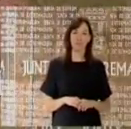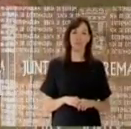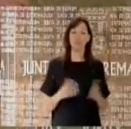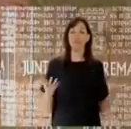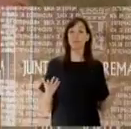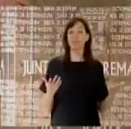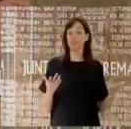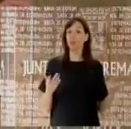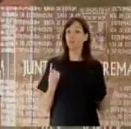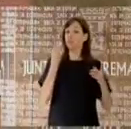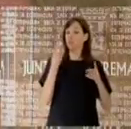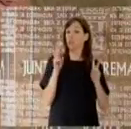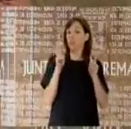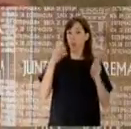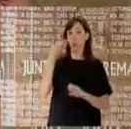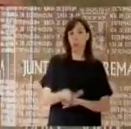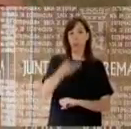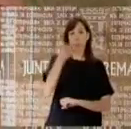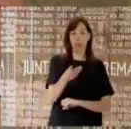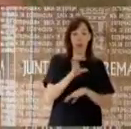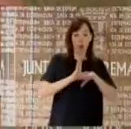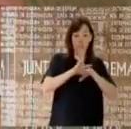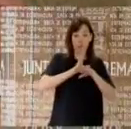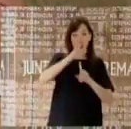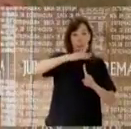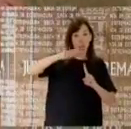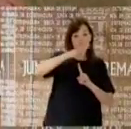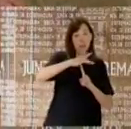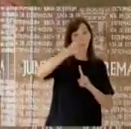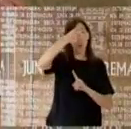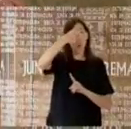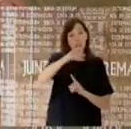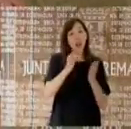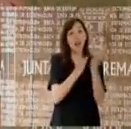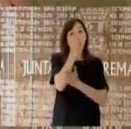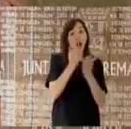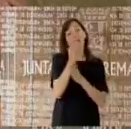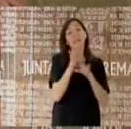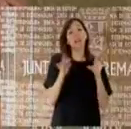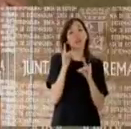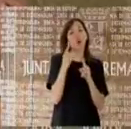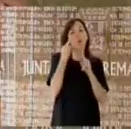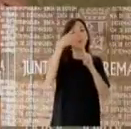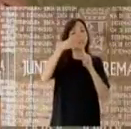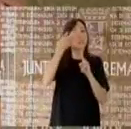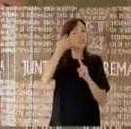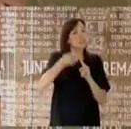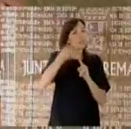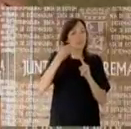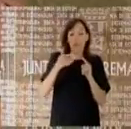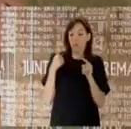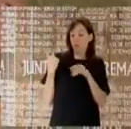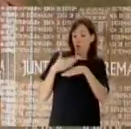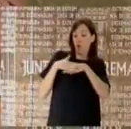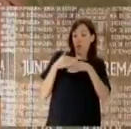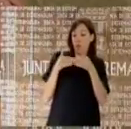agenda importante en la Consejería de Medio Ambiente Rural, Políticas Agrarias y Territorio desde que se inició esta legislatura,